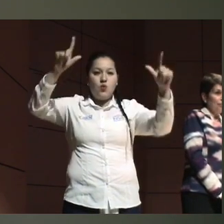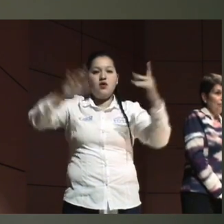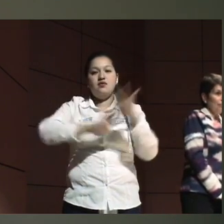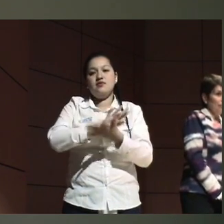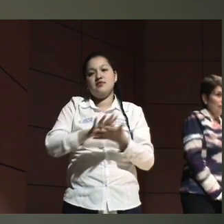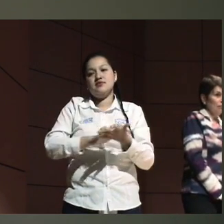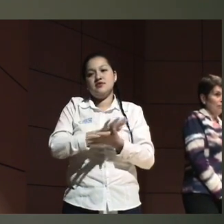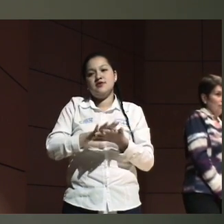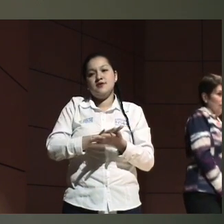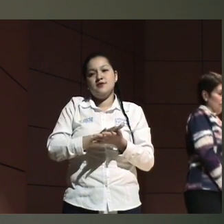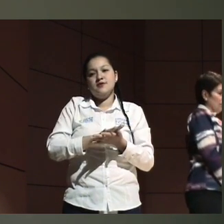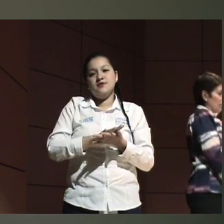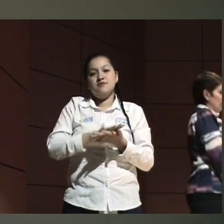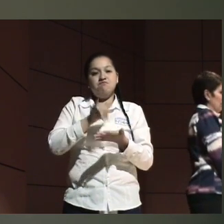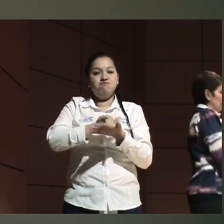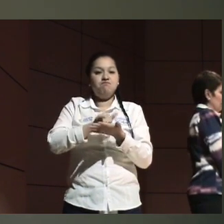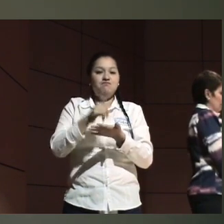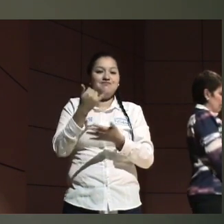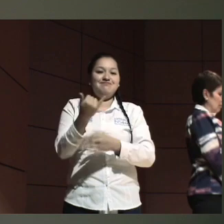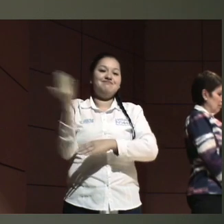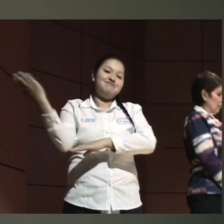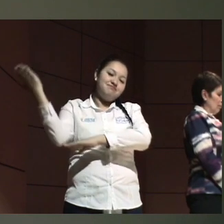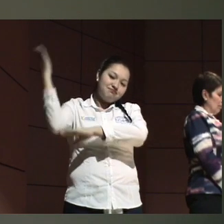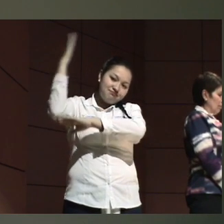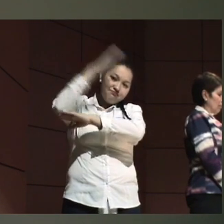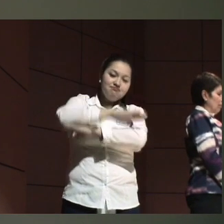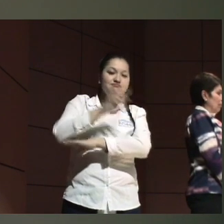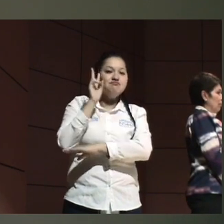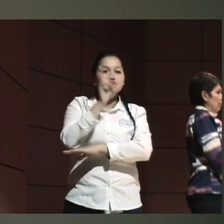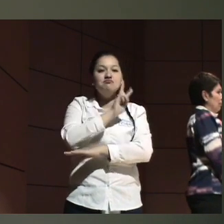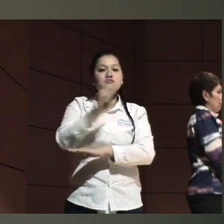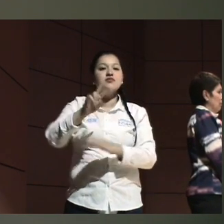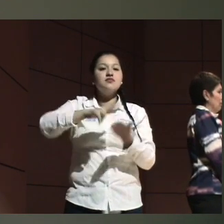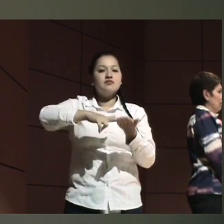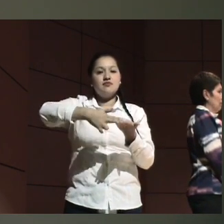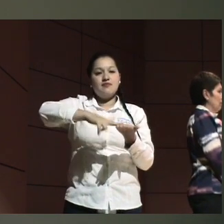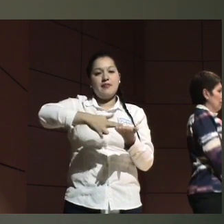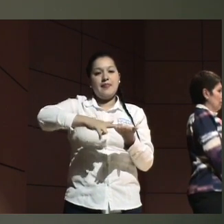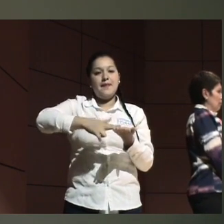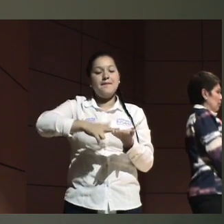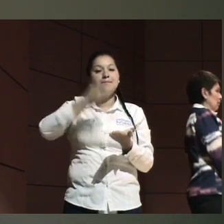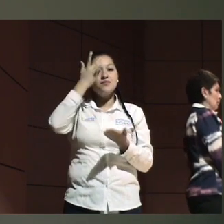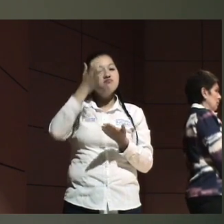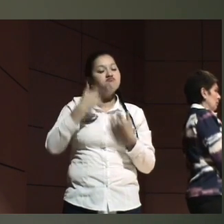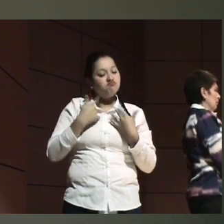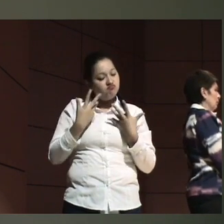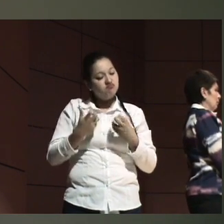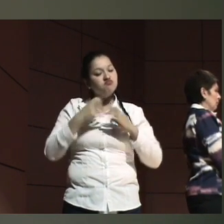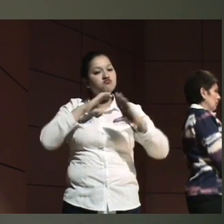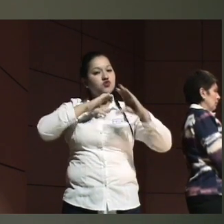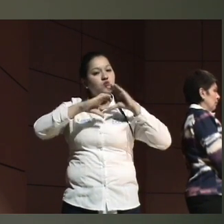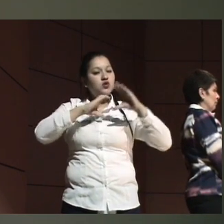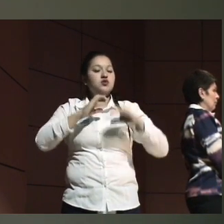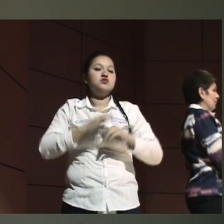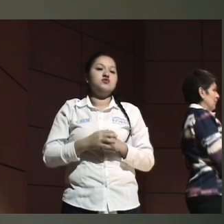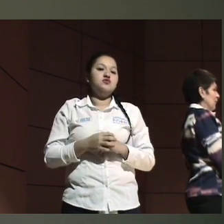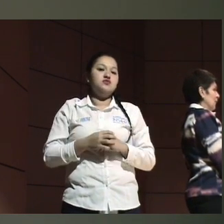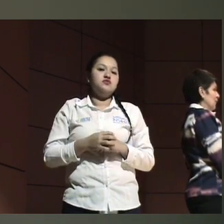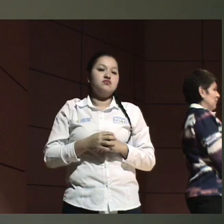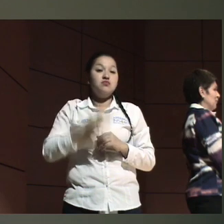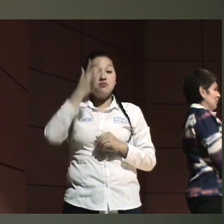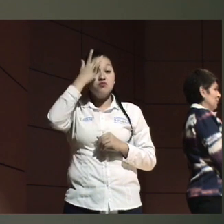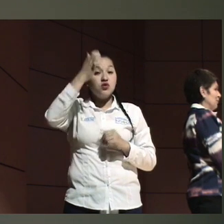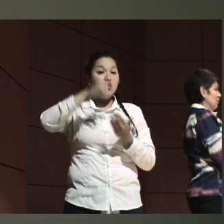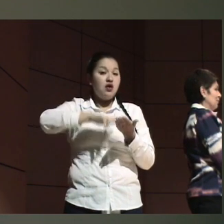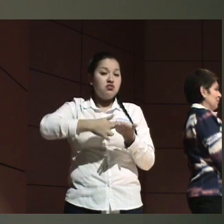largo de la jornada lo hemos visto con nuestros intérpretes porque queremos comunicarnos no porque ellos los